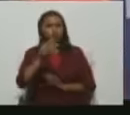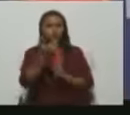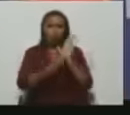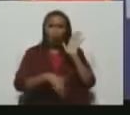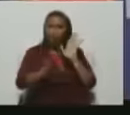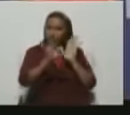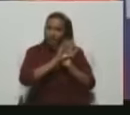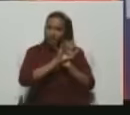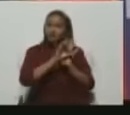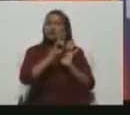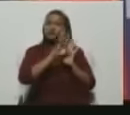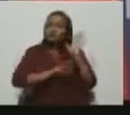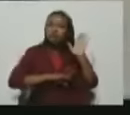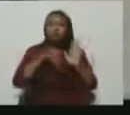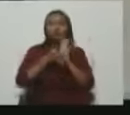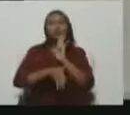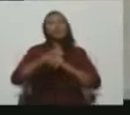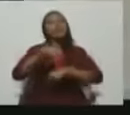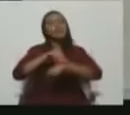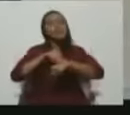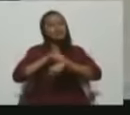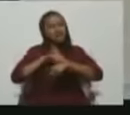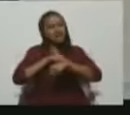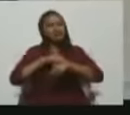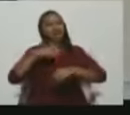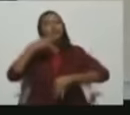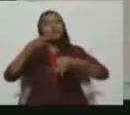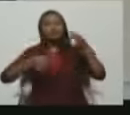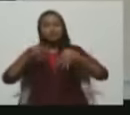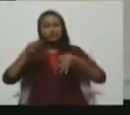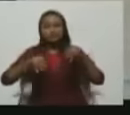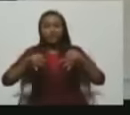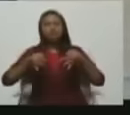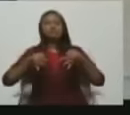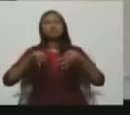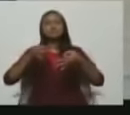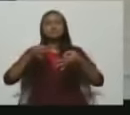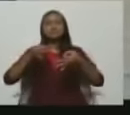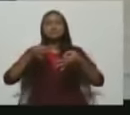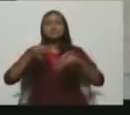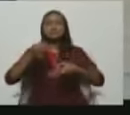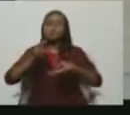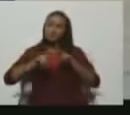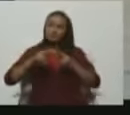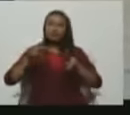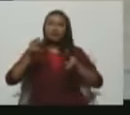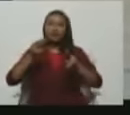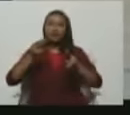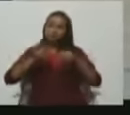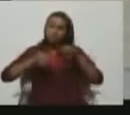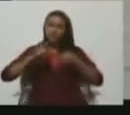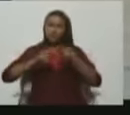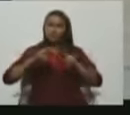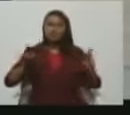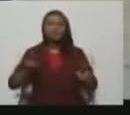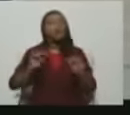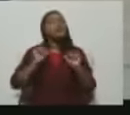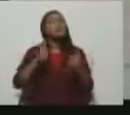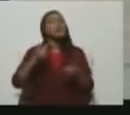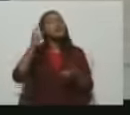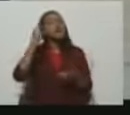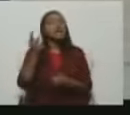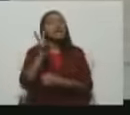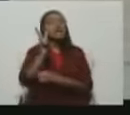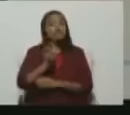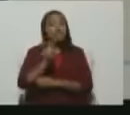Poder Popular para la Defensa y el Ministerio del Poder Popular para Relaciones Interiores, Justicia y Paz, donde se establece desde el día viernes a